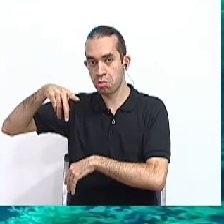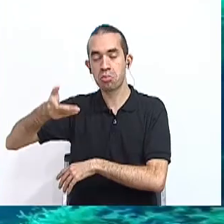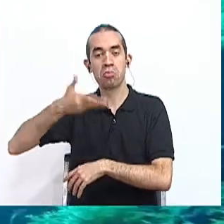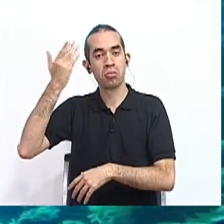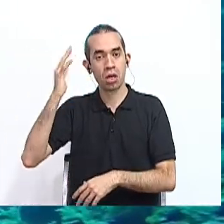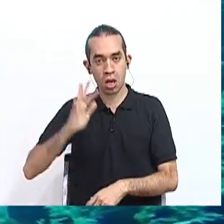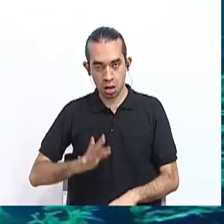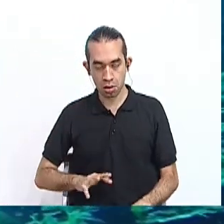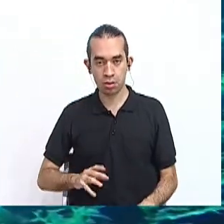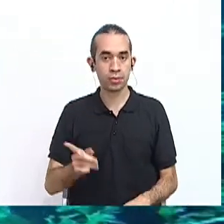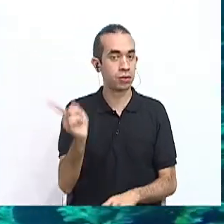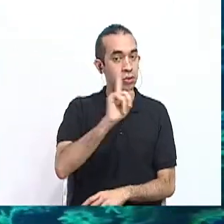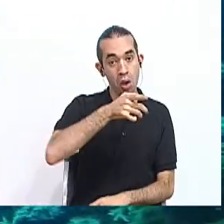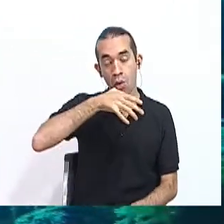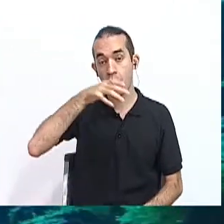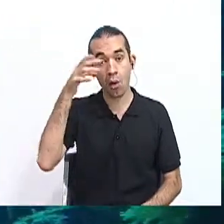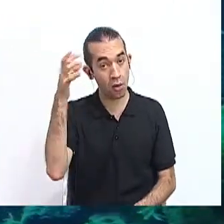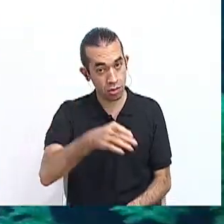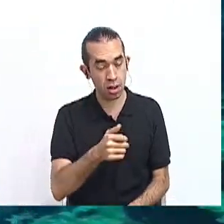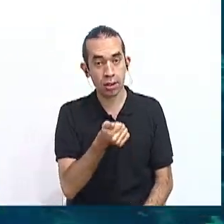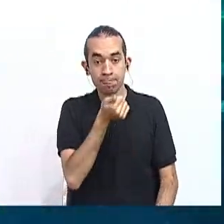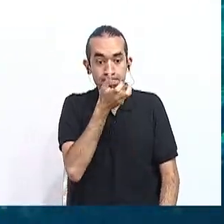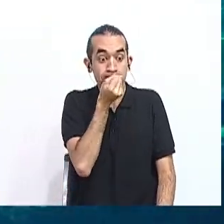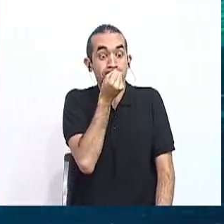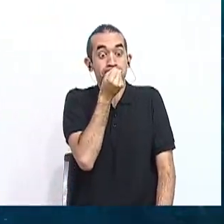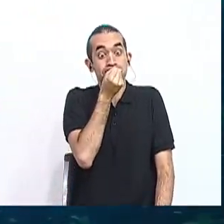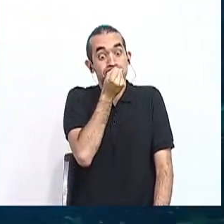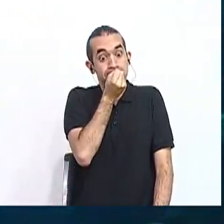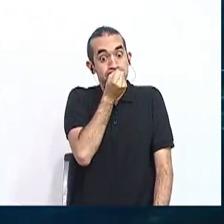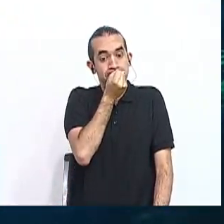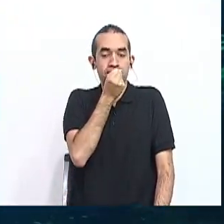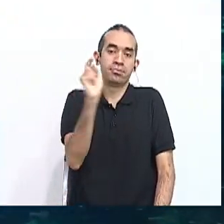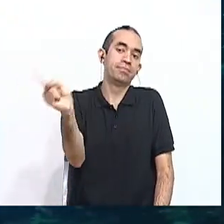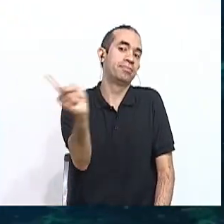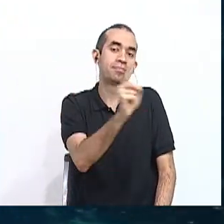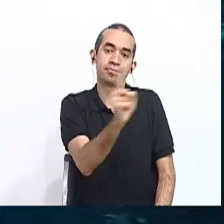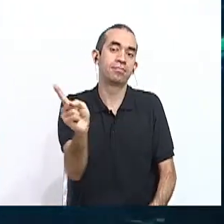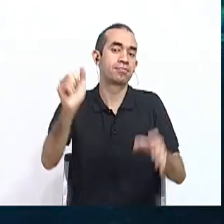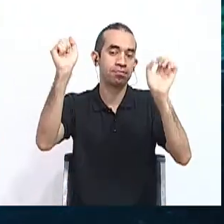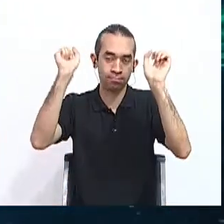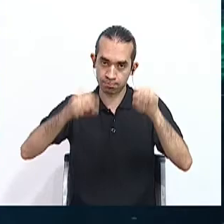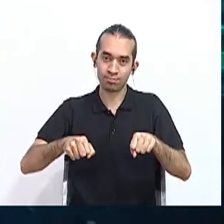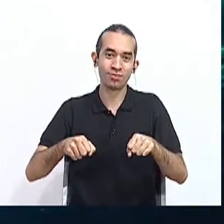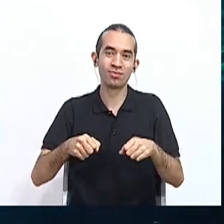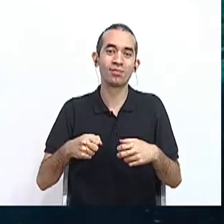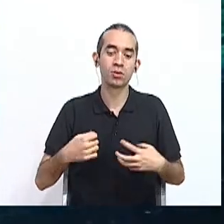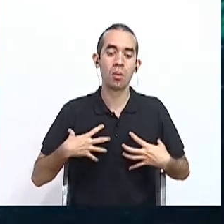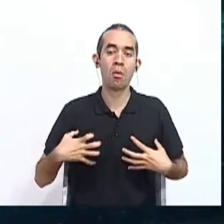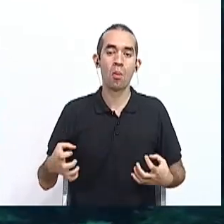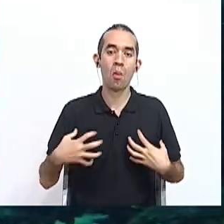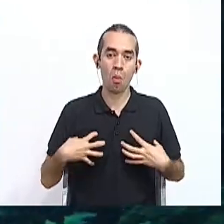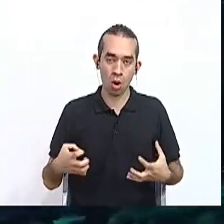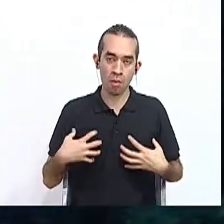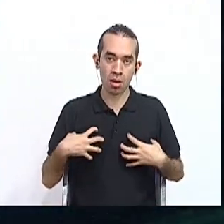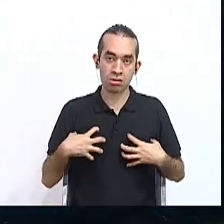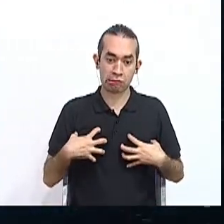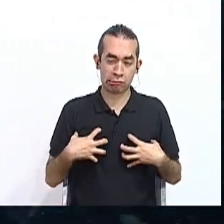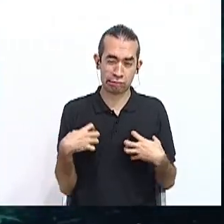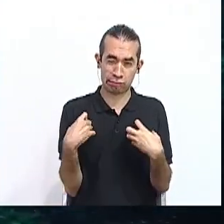recomendable bajo ninguna circunstancia aguantar la respiración porque esto podría sobreforzar los pulmones dada la